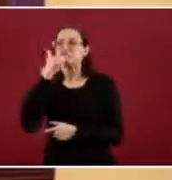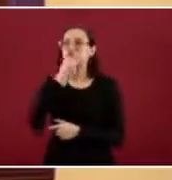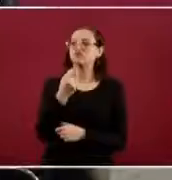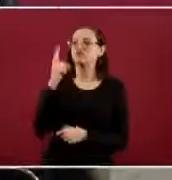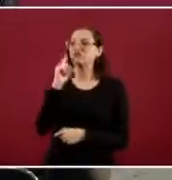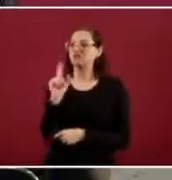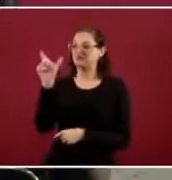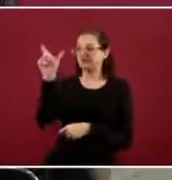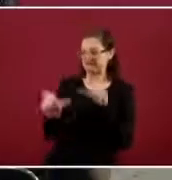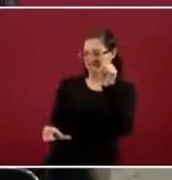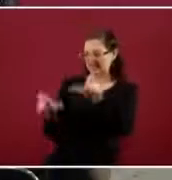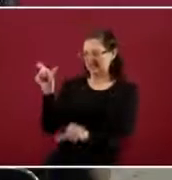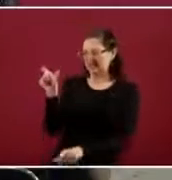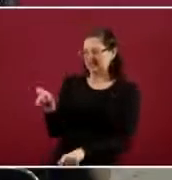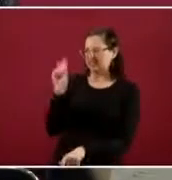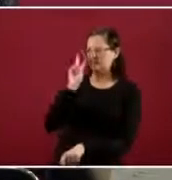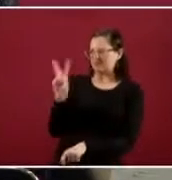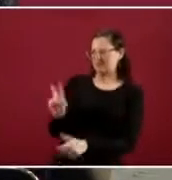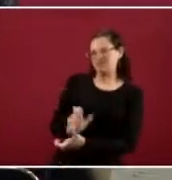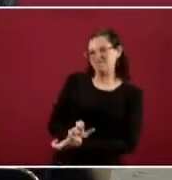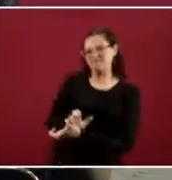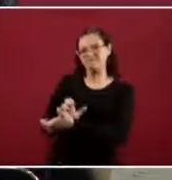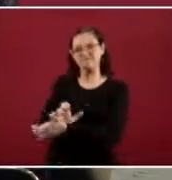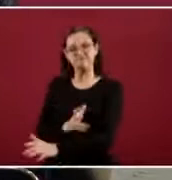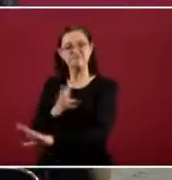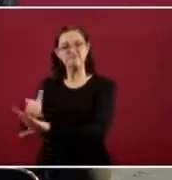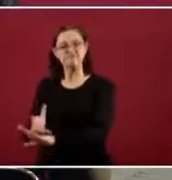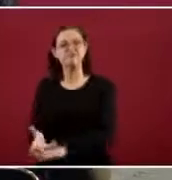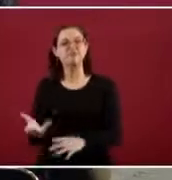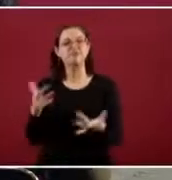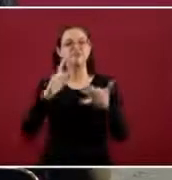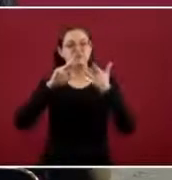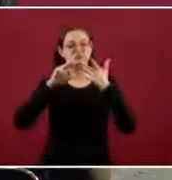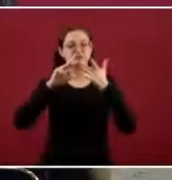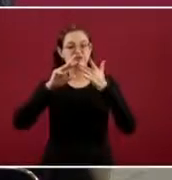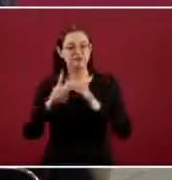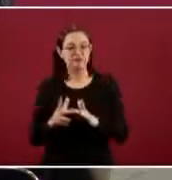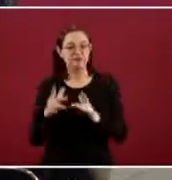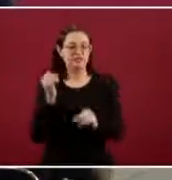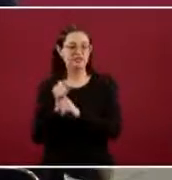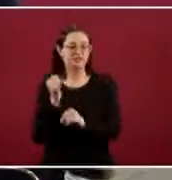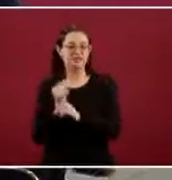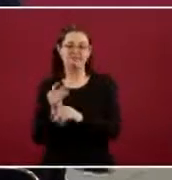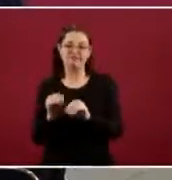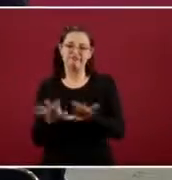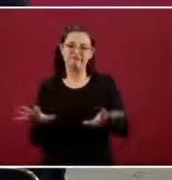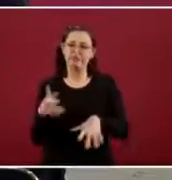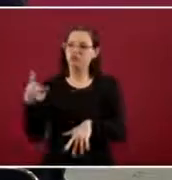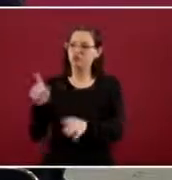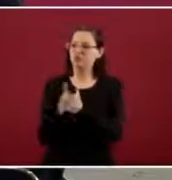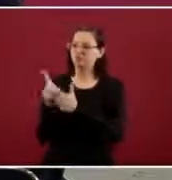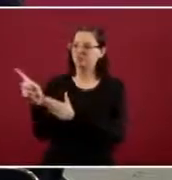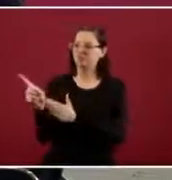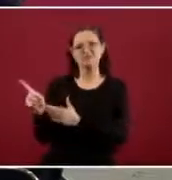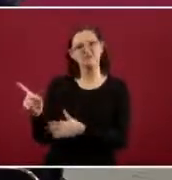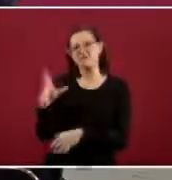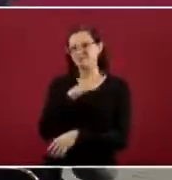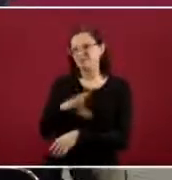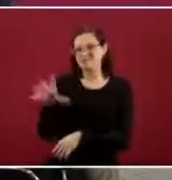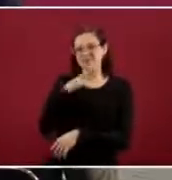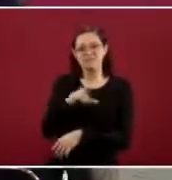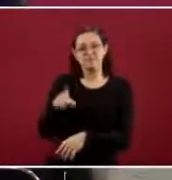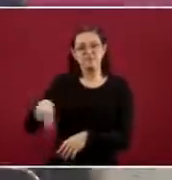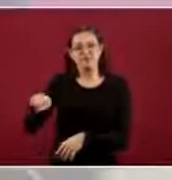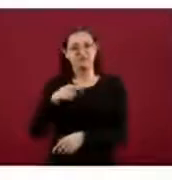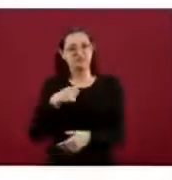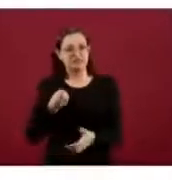que tenemos información, lo hemos documentado en nuestras redes sociales, que se han visto absolutamente rechazados en sus derechos y que, digamos, tienen miedo